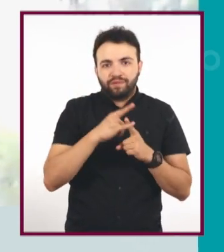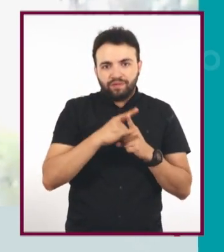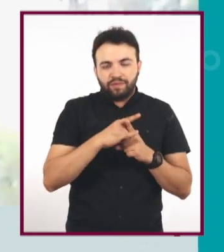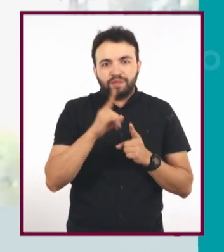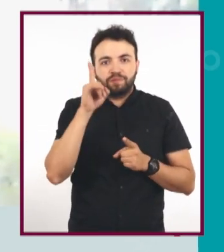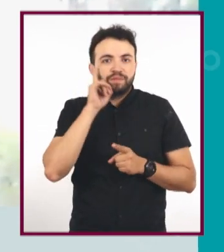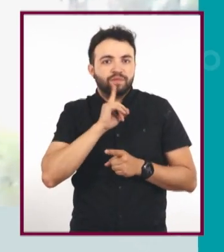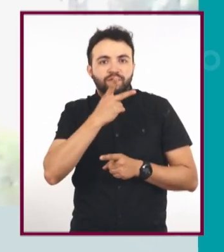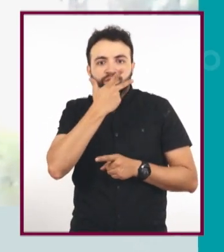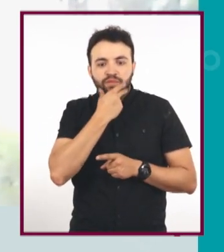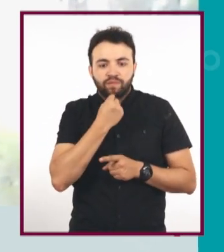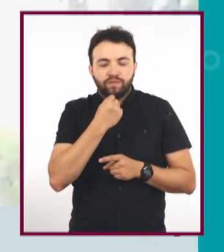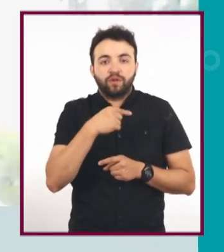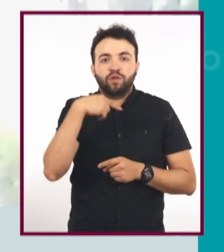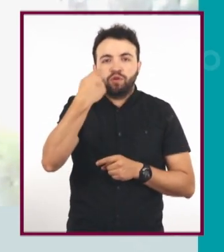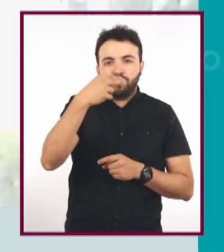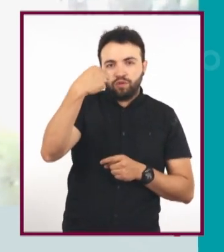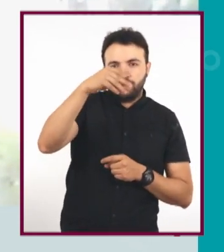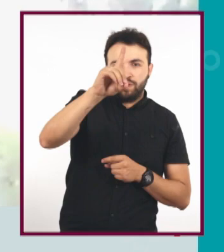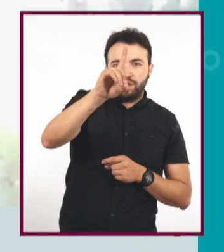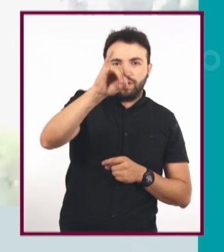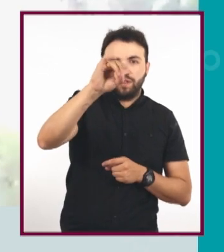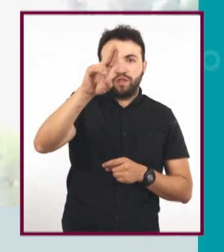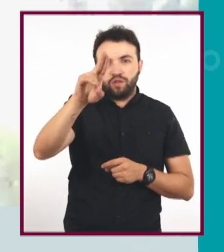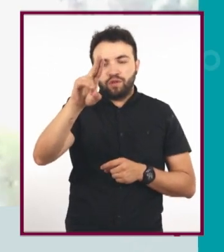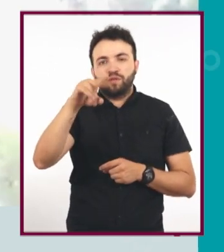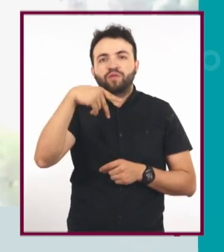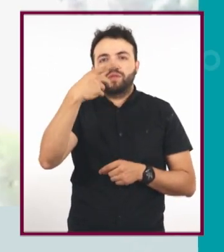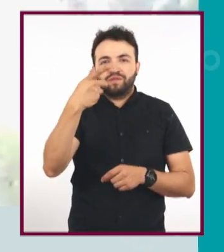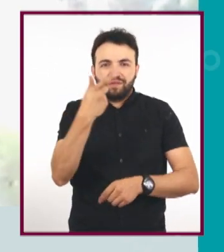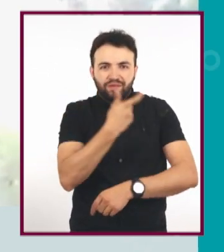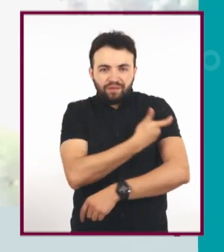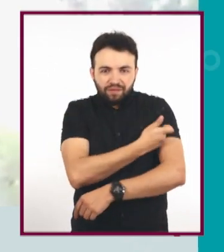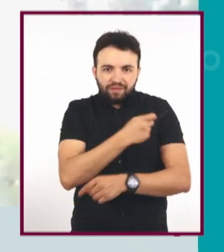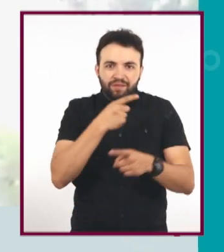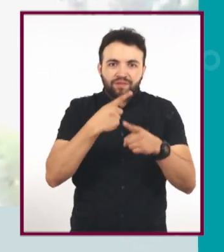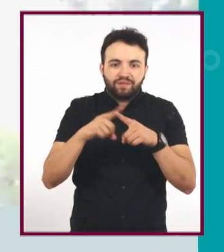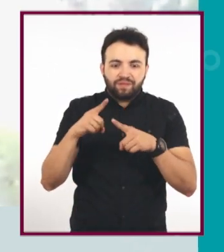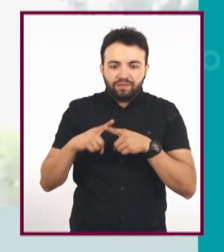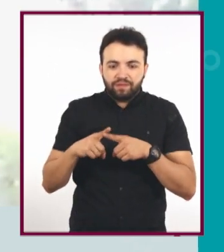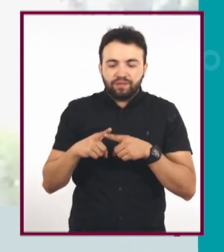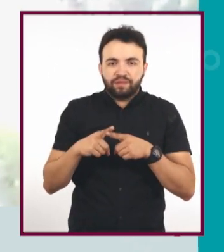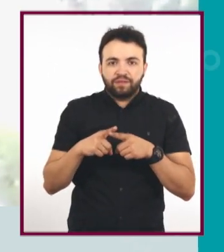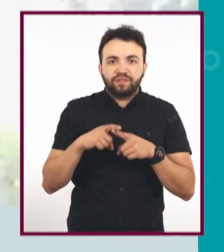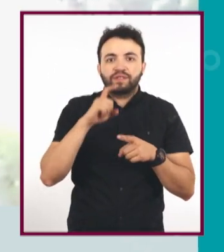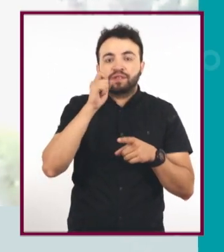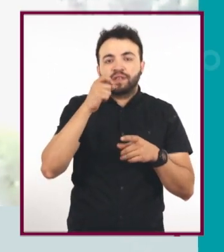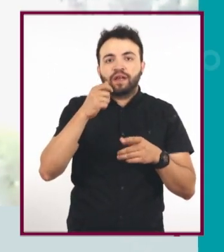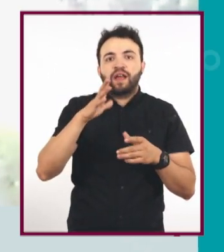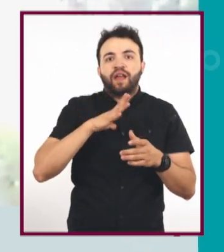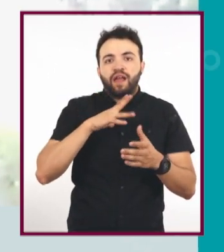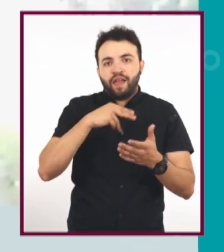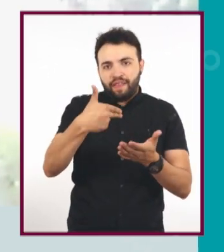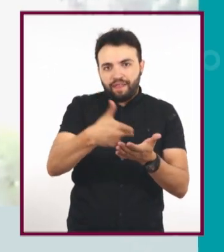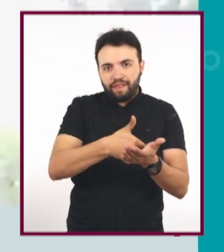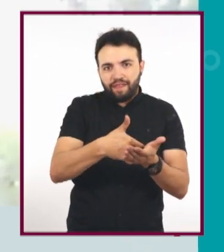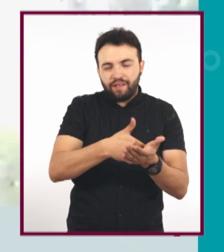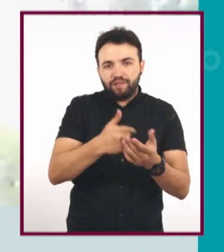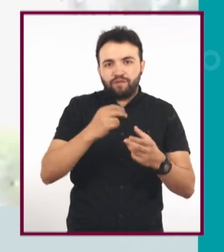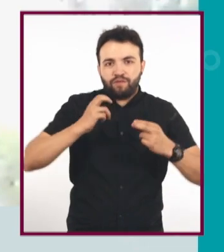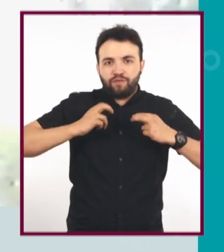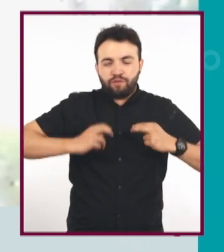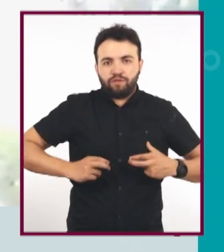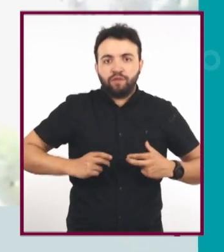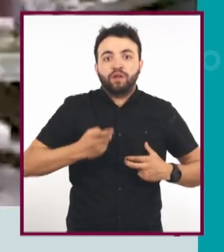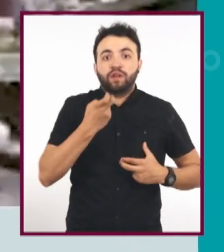las pastillas, las inyecciones, y pues ahorita creo que se está utilizando mucho el DIU